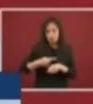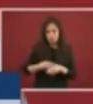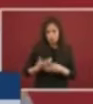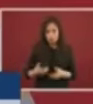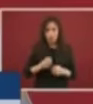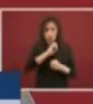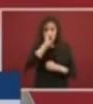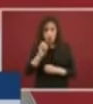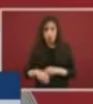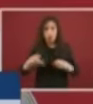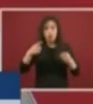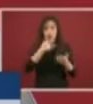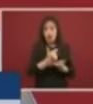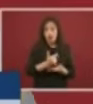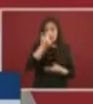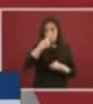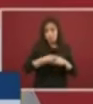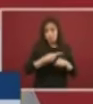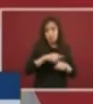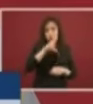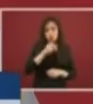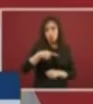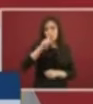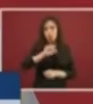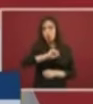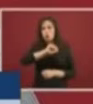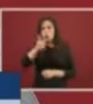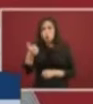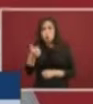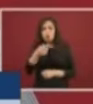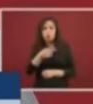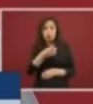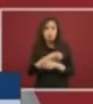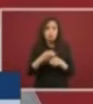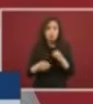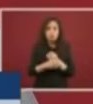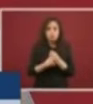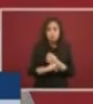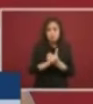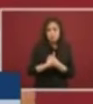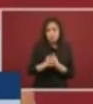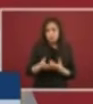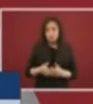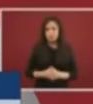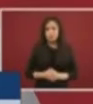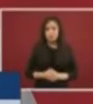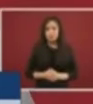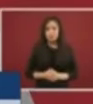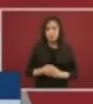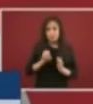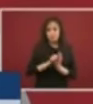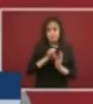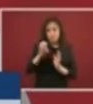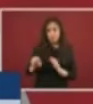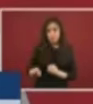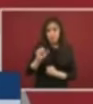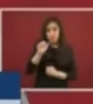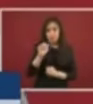la primera, digamos, semana intensiva, recordando que el martes pasado se publicaron